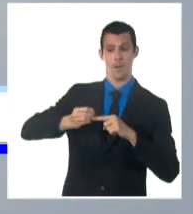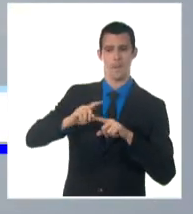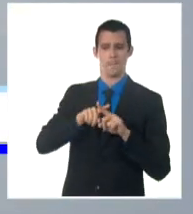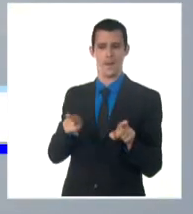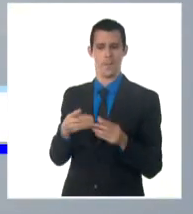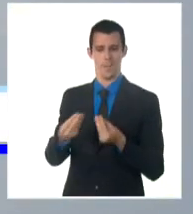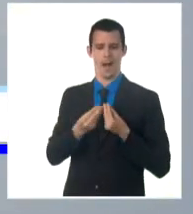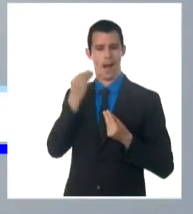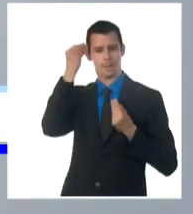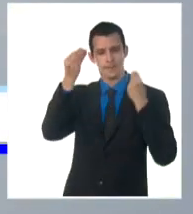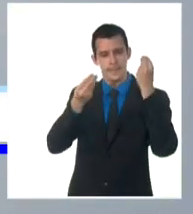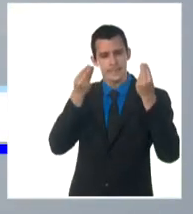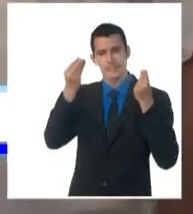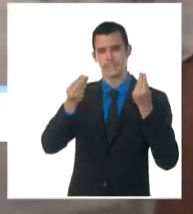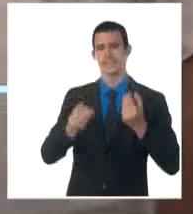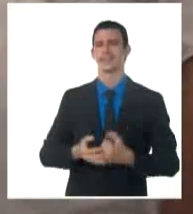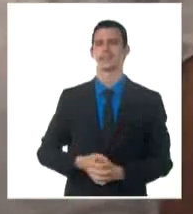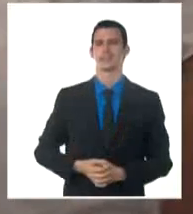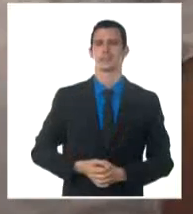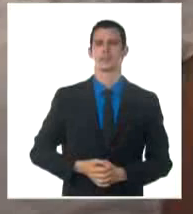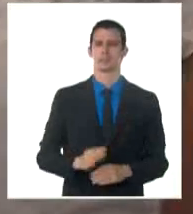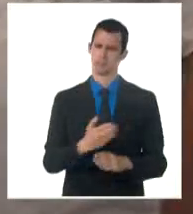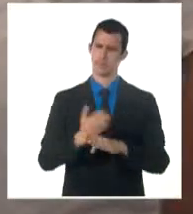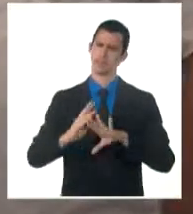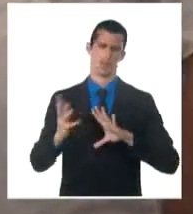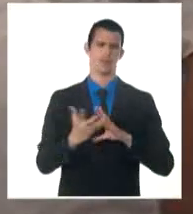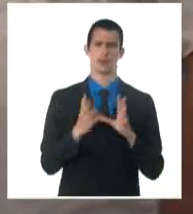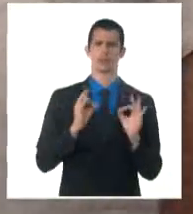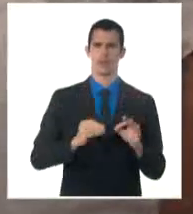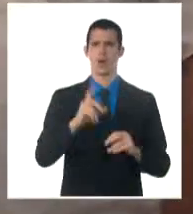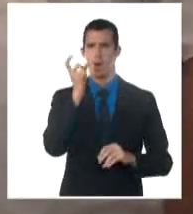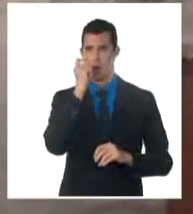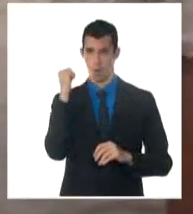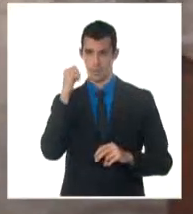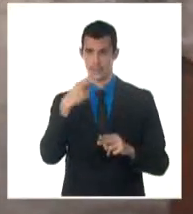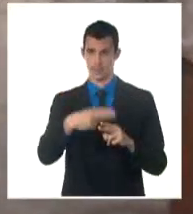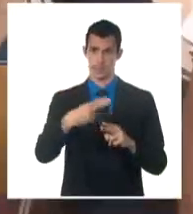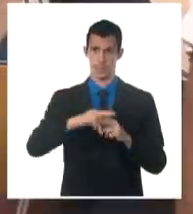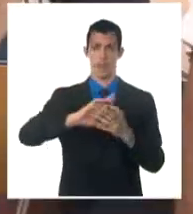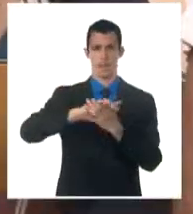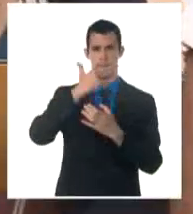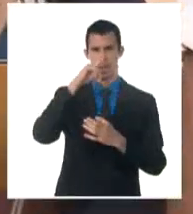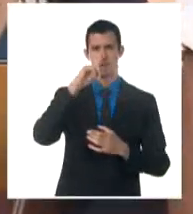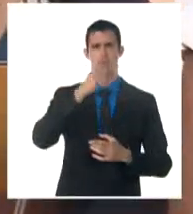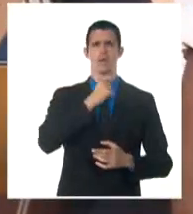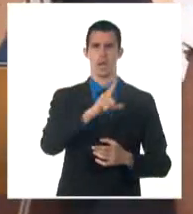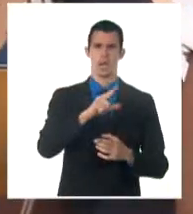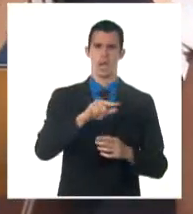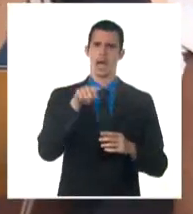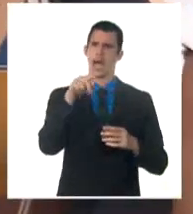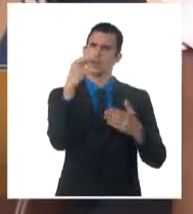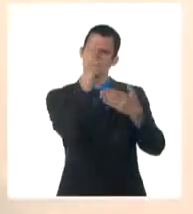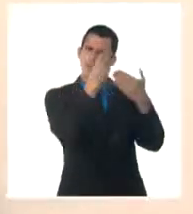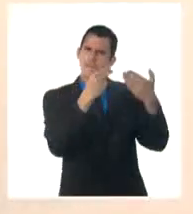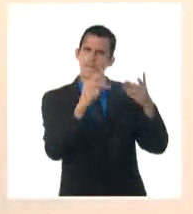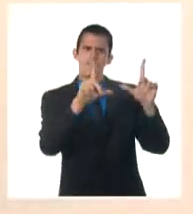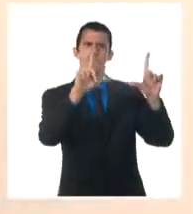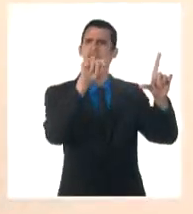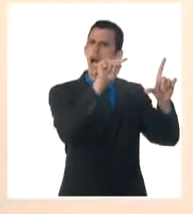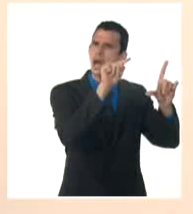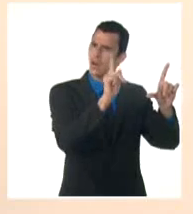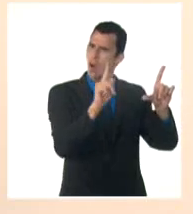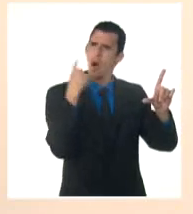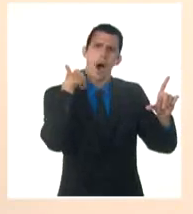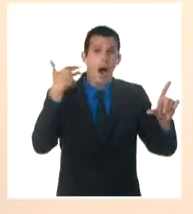costumbrista, social. Son obras del reconocido artista Manuel Hernández, seleccionadas de la prensa plana cubana de la década del 80. En